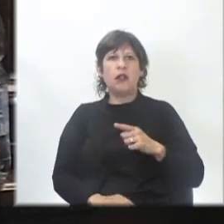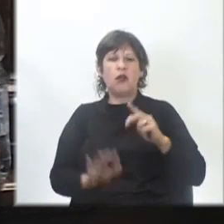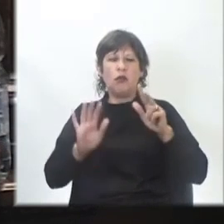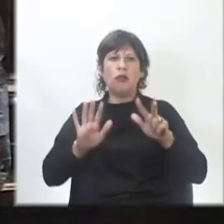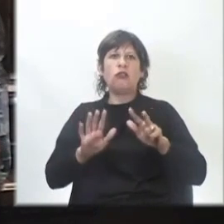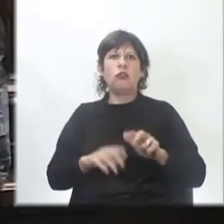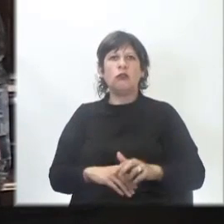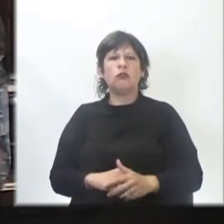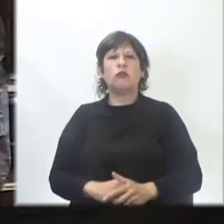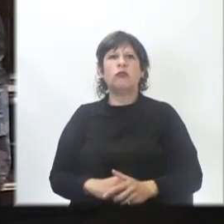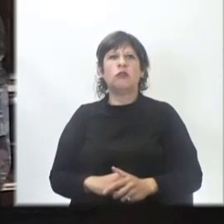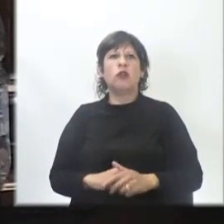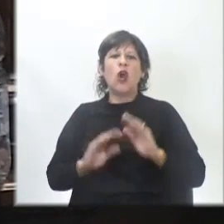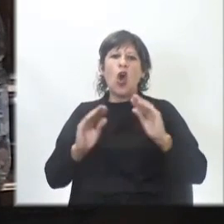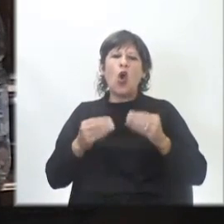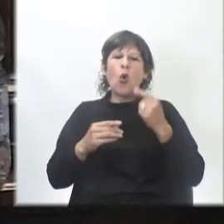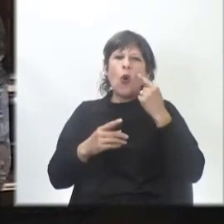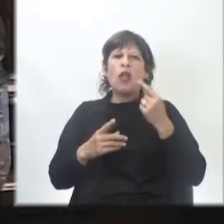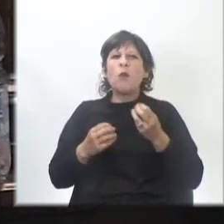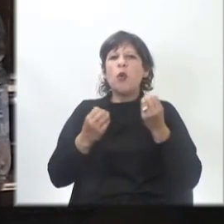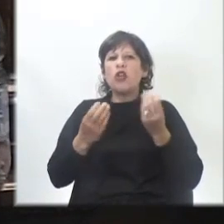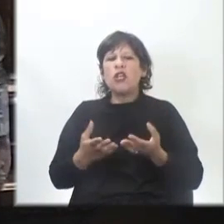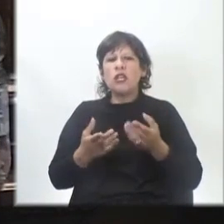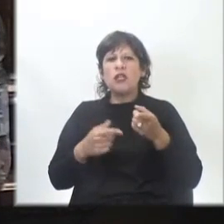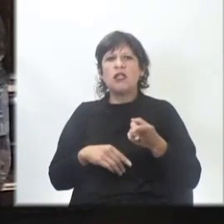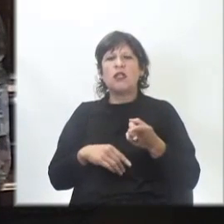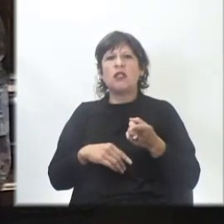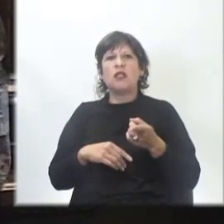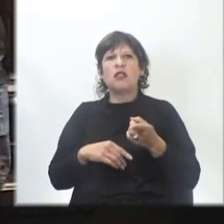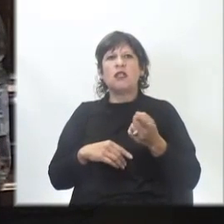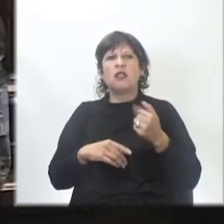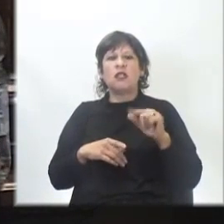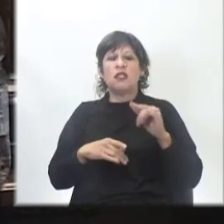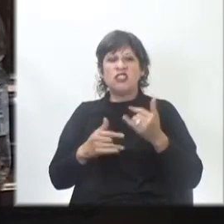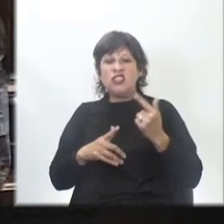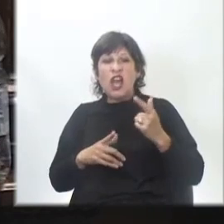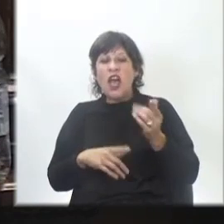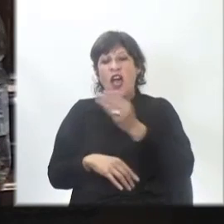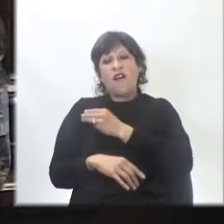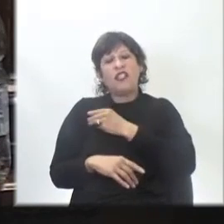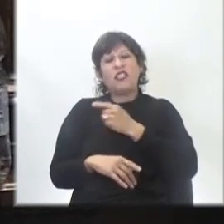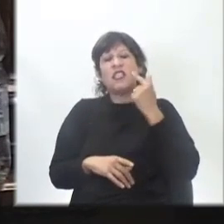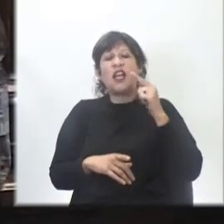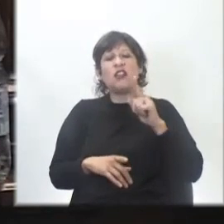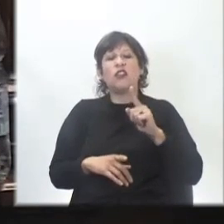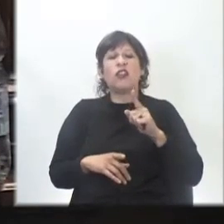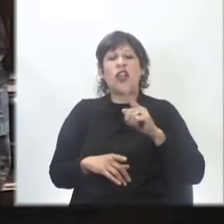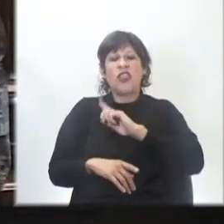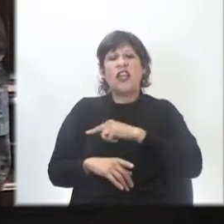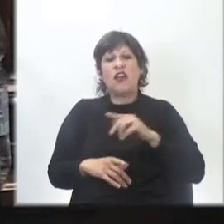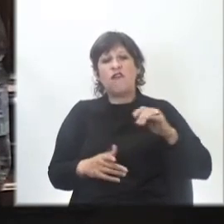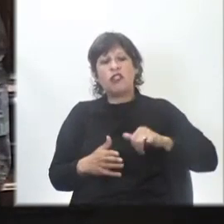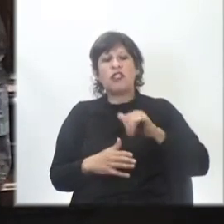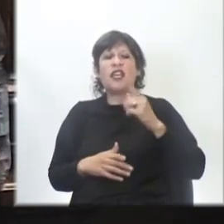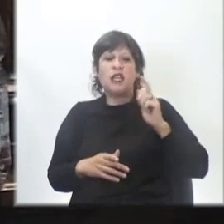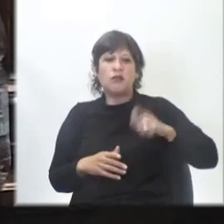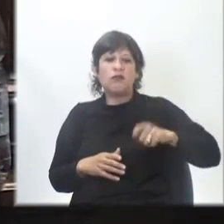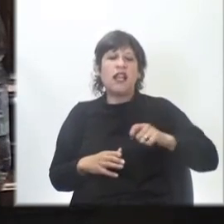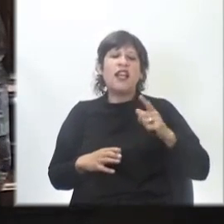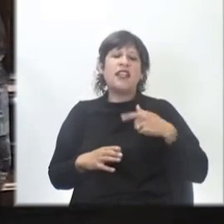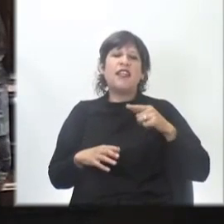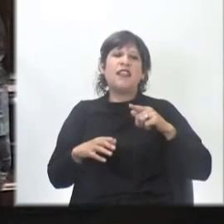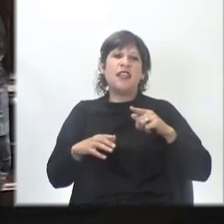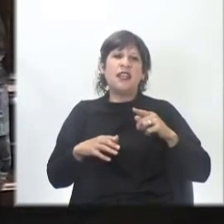8. ¿Cuáles son las razones por las cuales, habiendo advertencias de la jurídica de la Fuerza Aérea Uruguaya y de la jurídica del Ministerio de Defensa